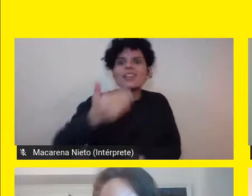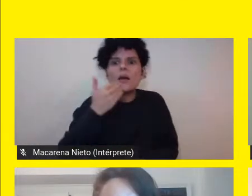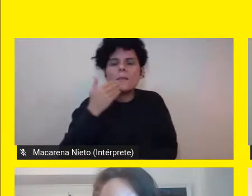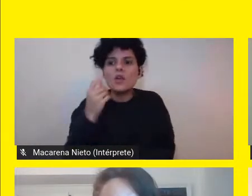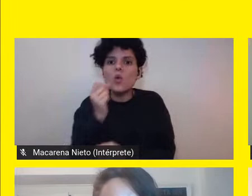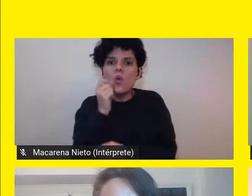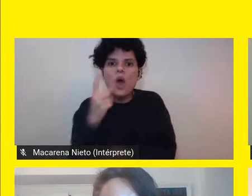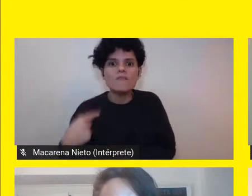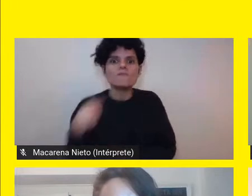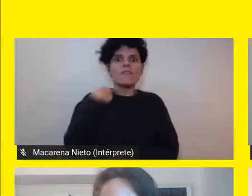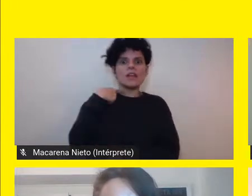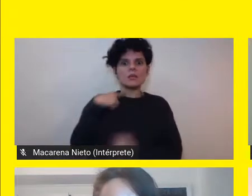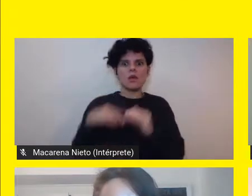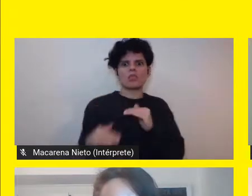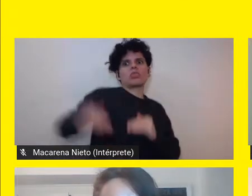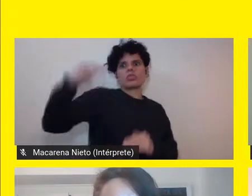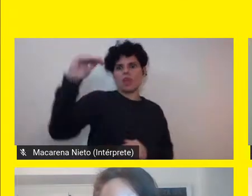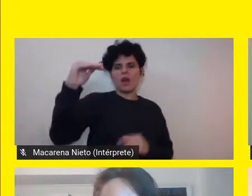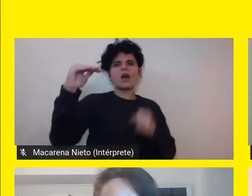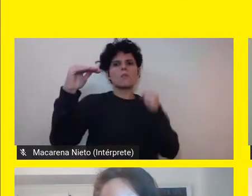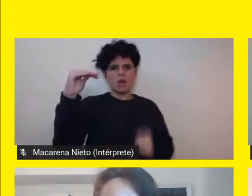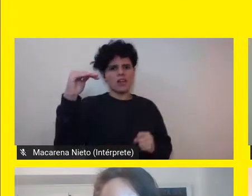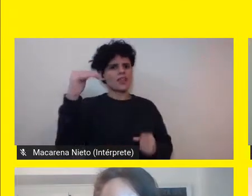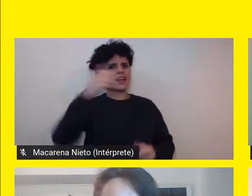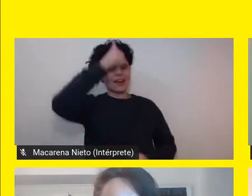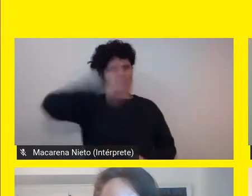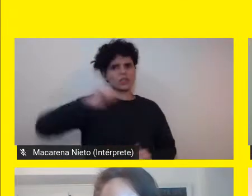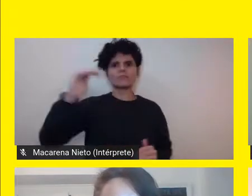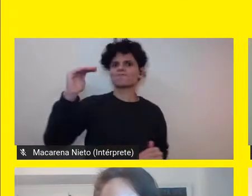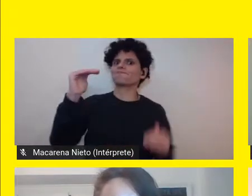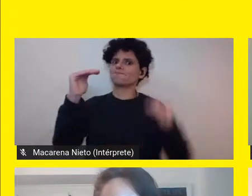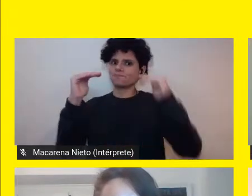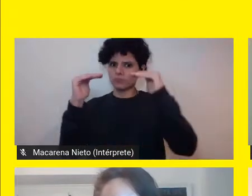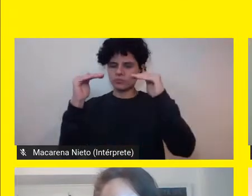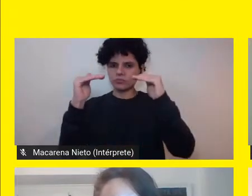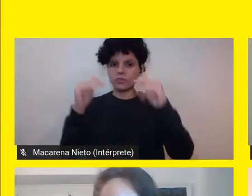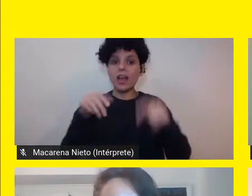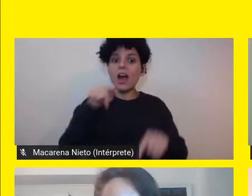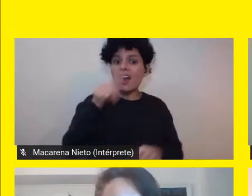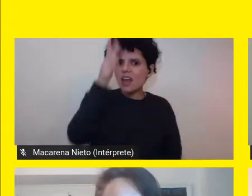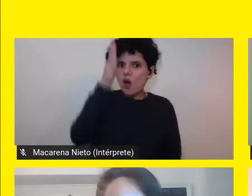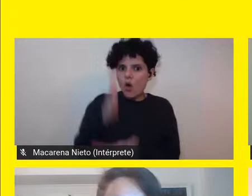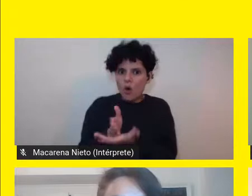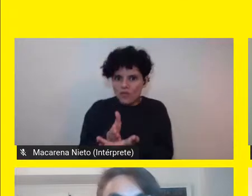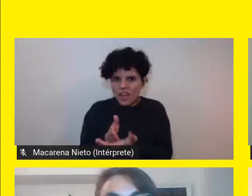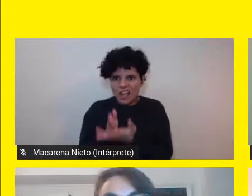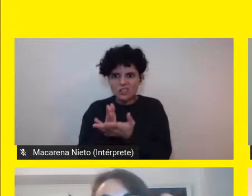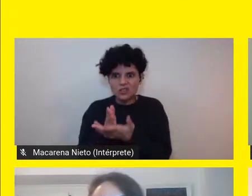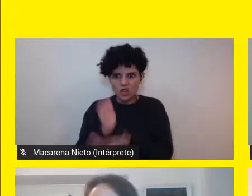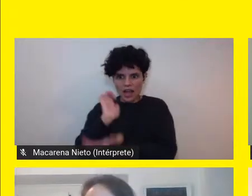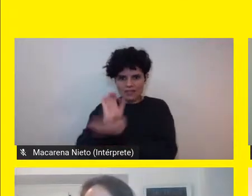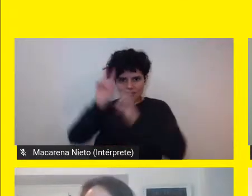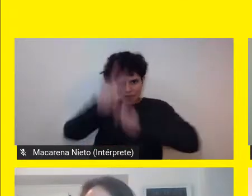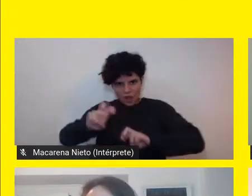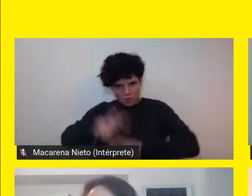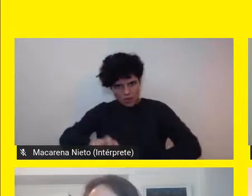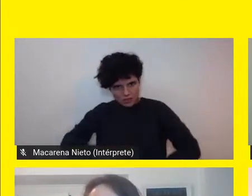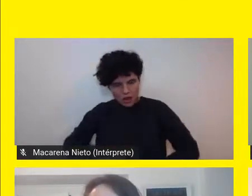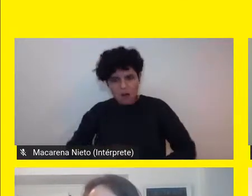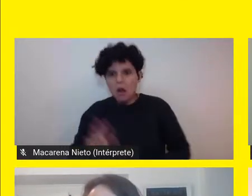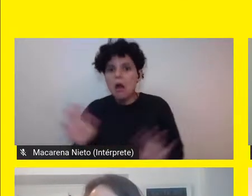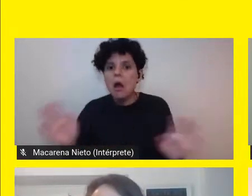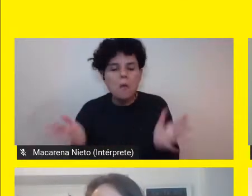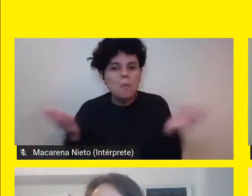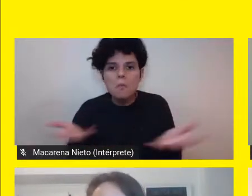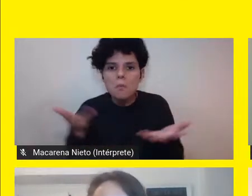cometido. ¿Ya? La obligación de investigar en ese sentido queda, no queda satisfecha del todo, porque hay, como en el caso de AIDE,